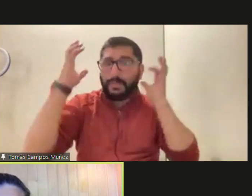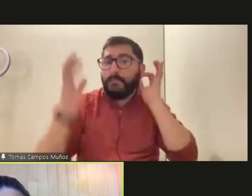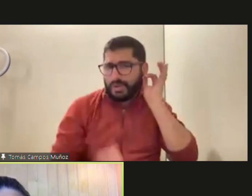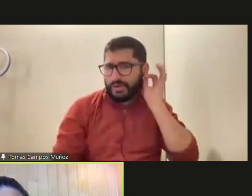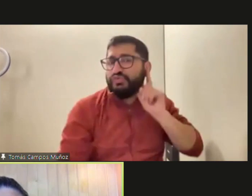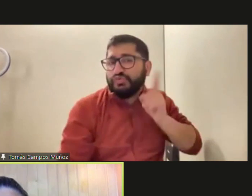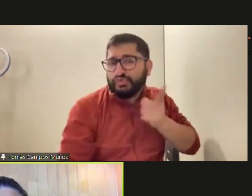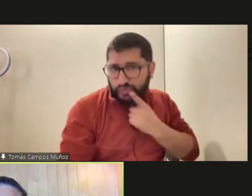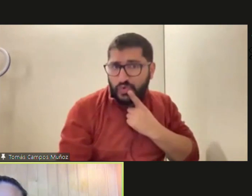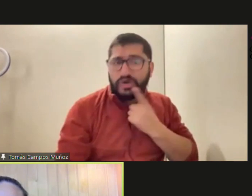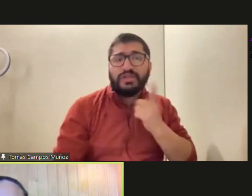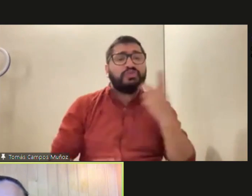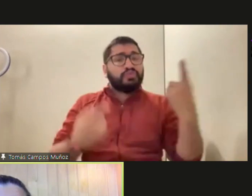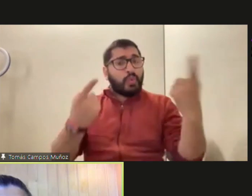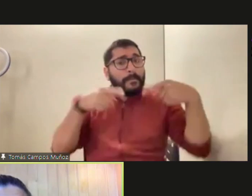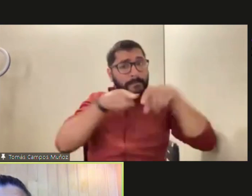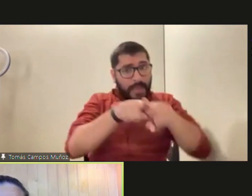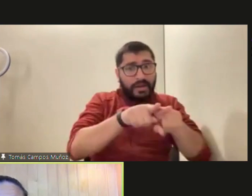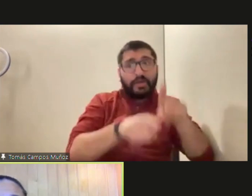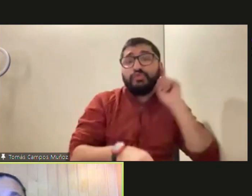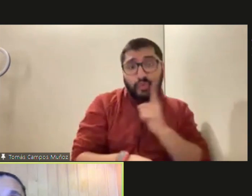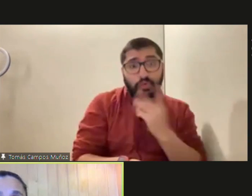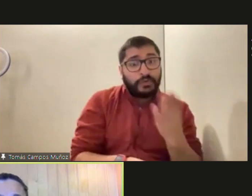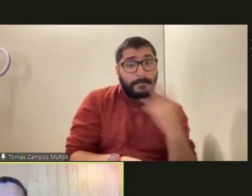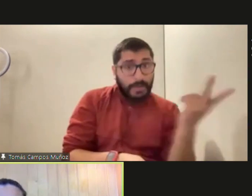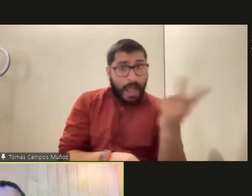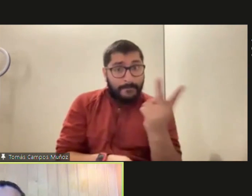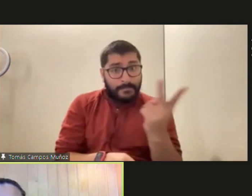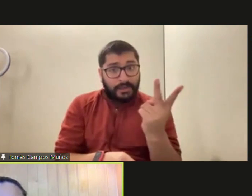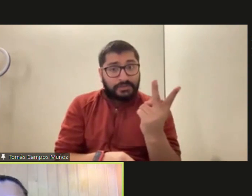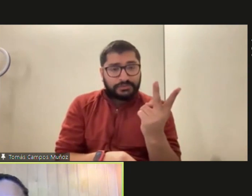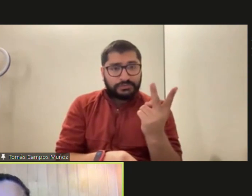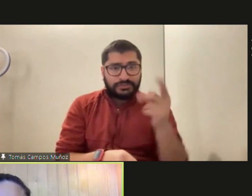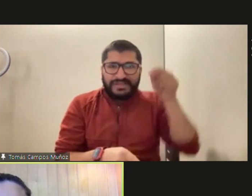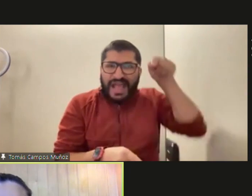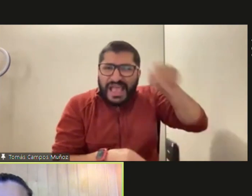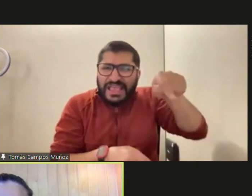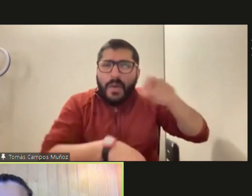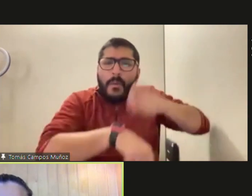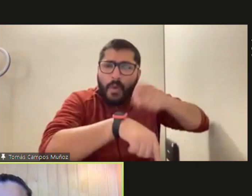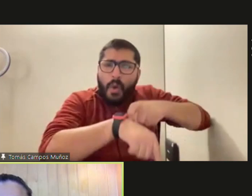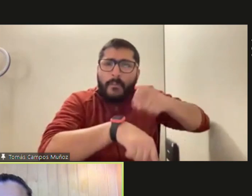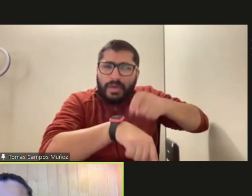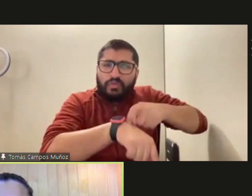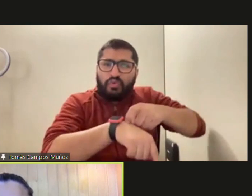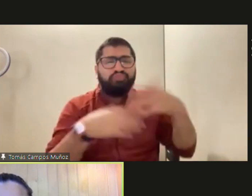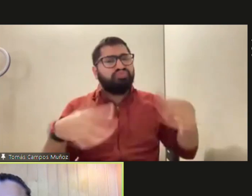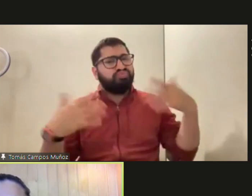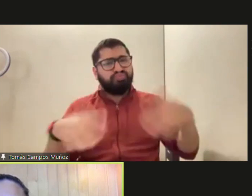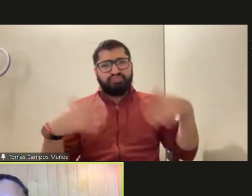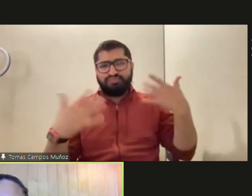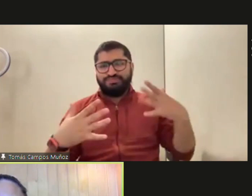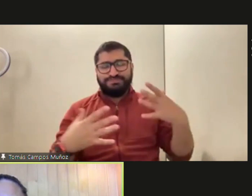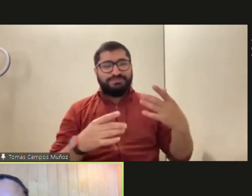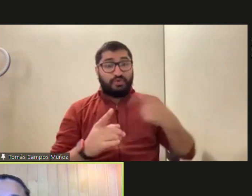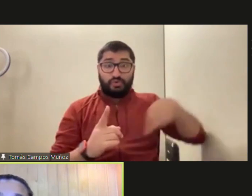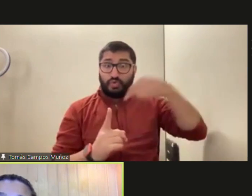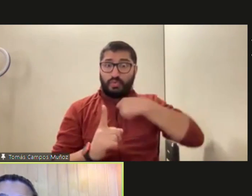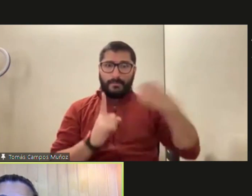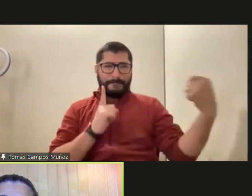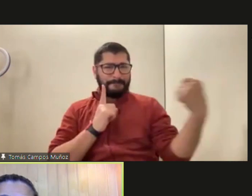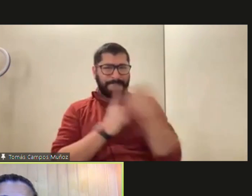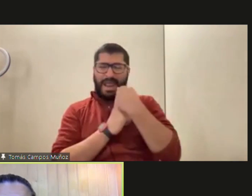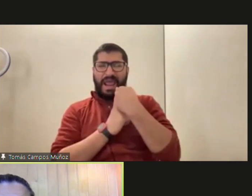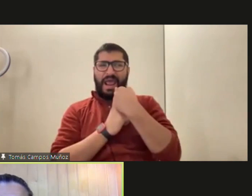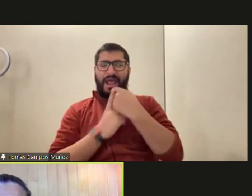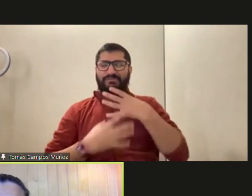la información en Sudáfrica. ¿Por qué? Porque ahí la persona que estaba entregando la información no era la adecuada. Entonces,